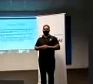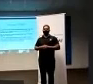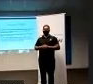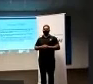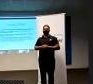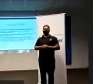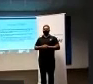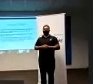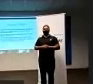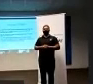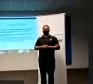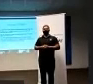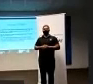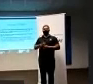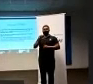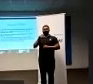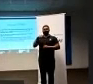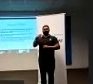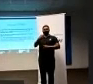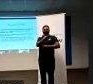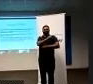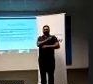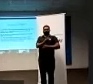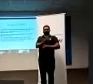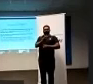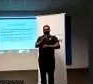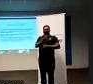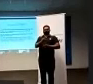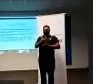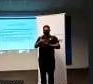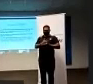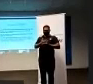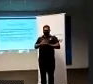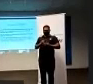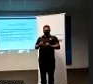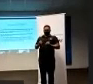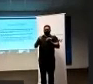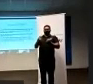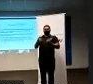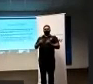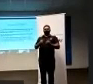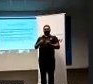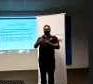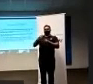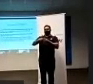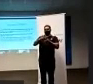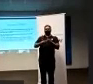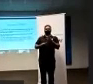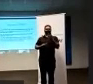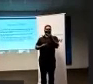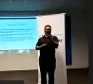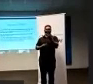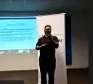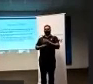en la segunda dosis. Los títulos de anticuerpos se mantuvieron estables por 3 meses en el 81% de los vacunados.